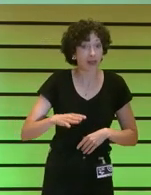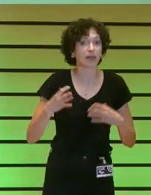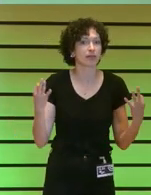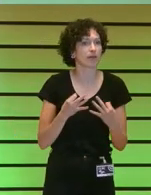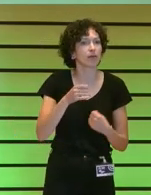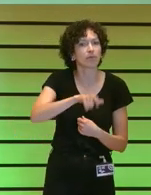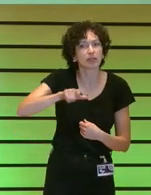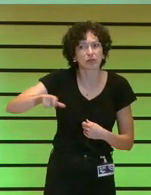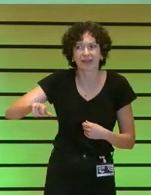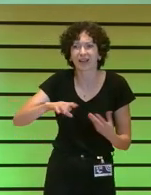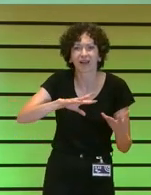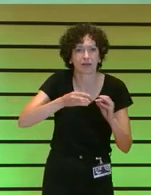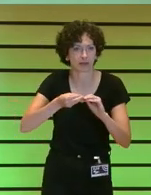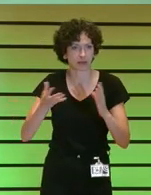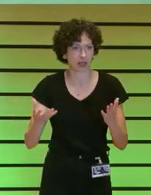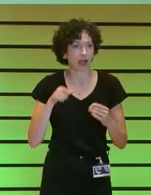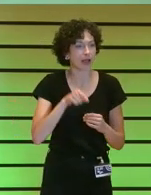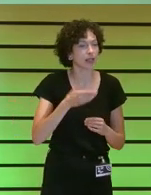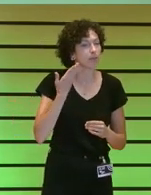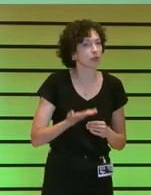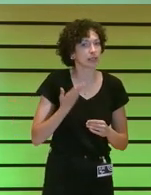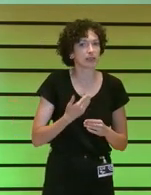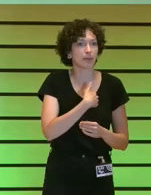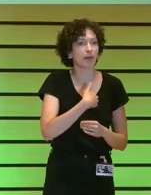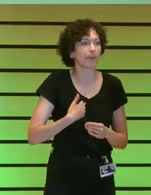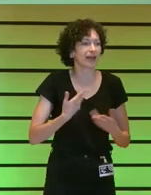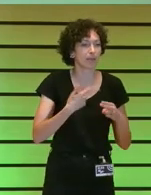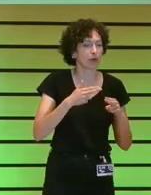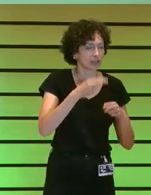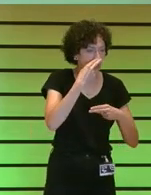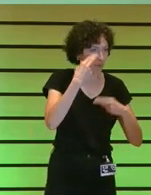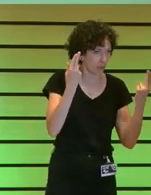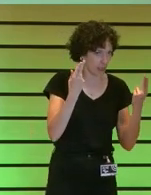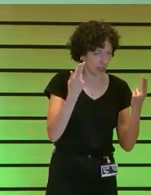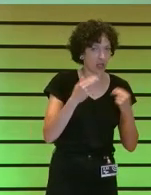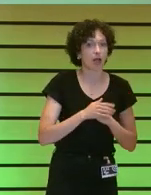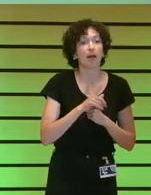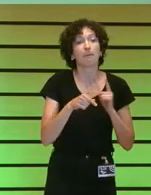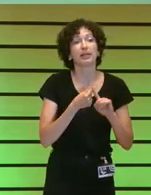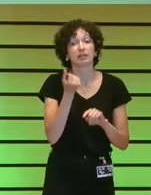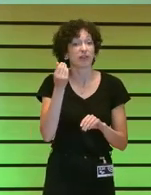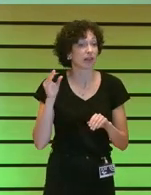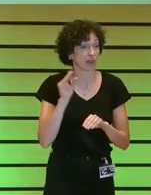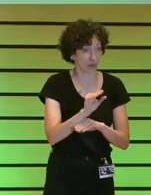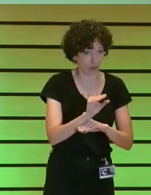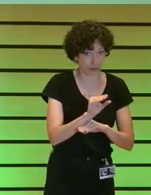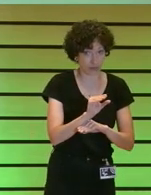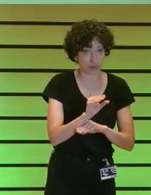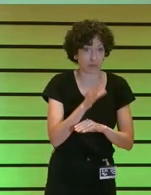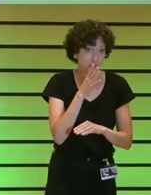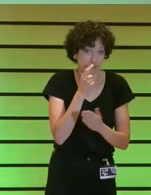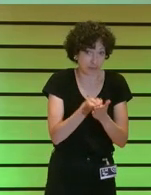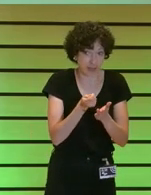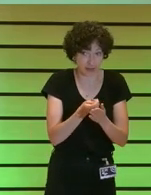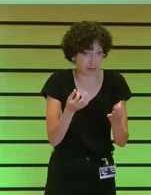viables y ahí es donde tiene que actuar la política pública con las medidas que sean la financiación porque hay que